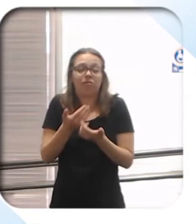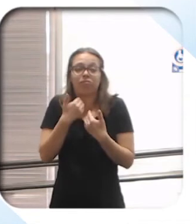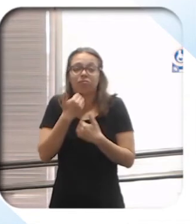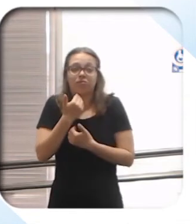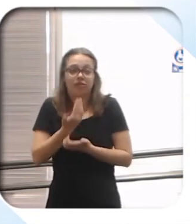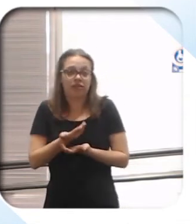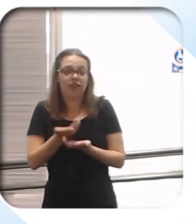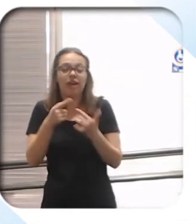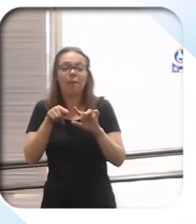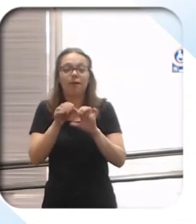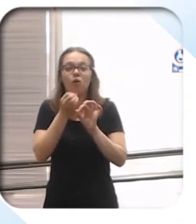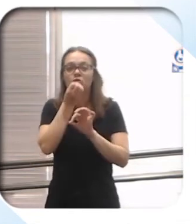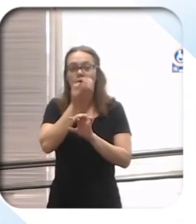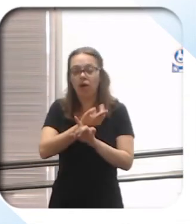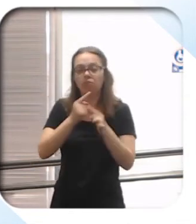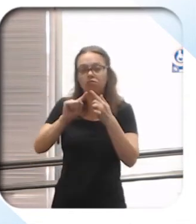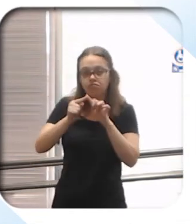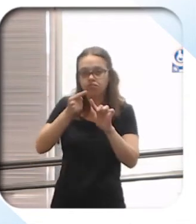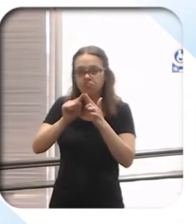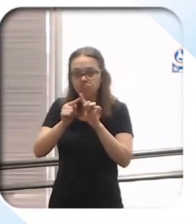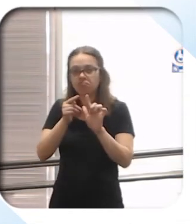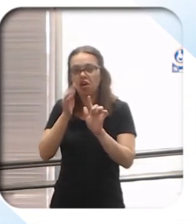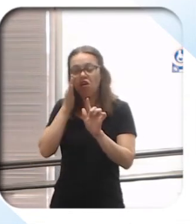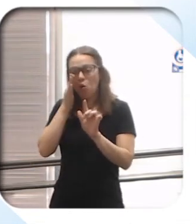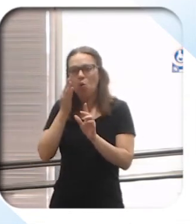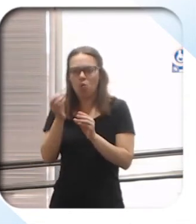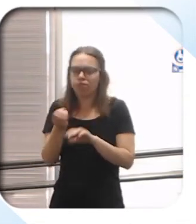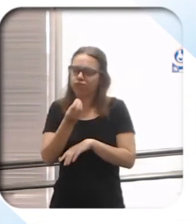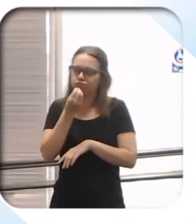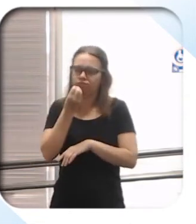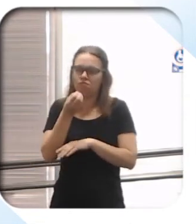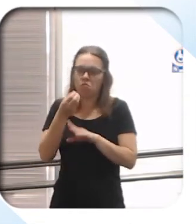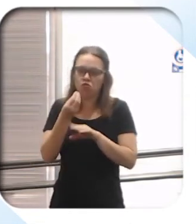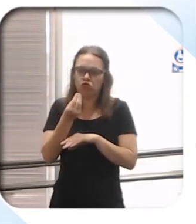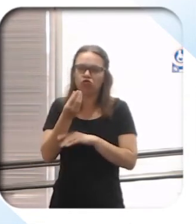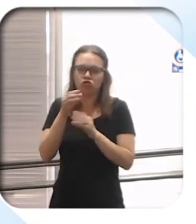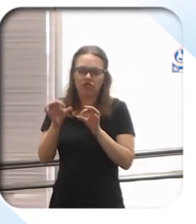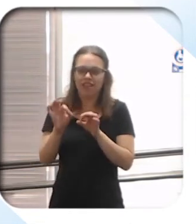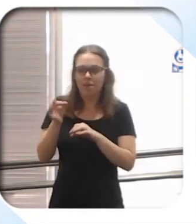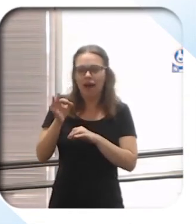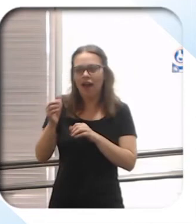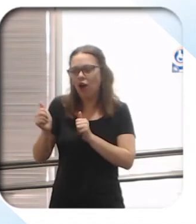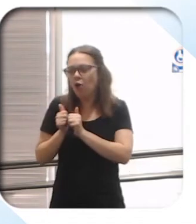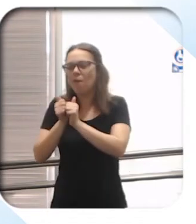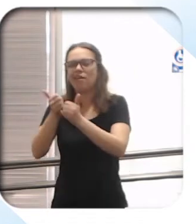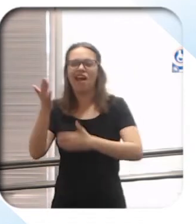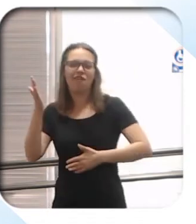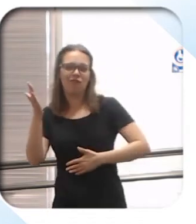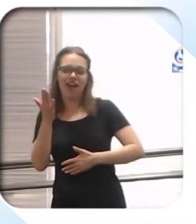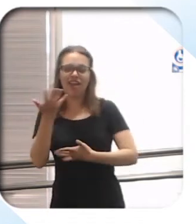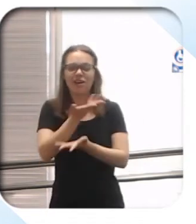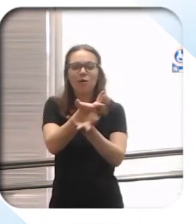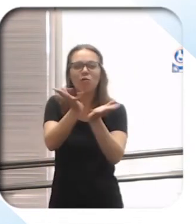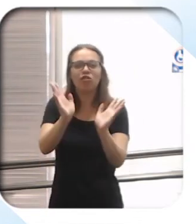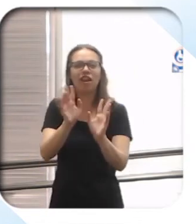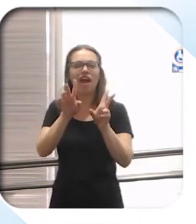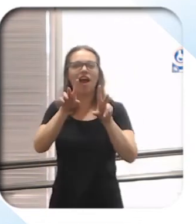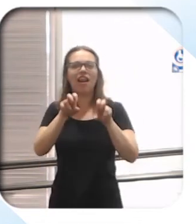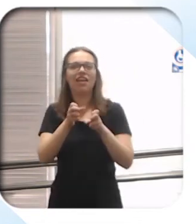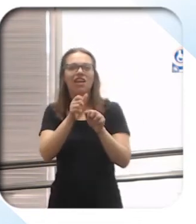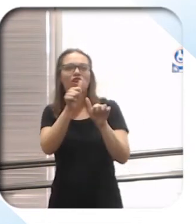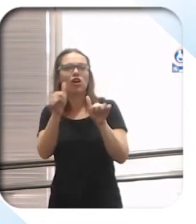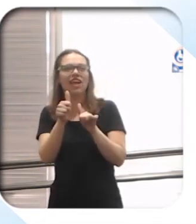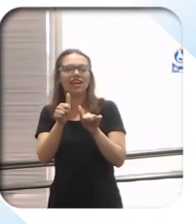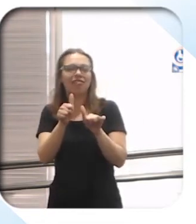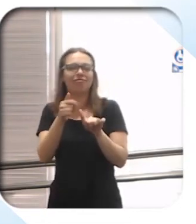Pero cuando se ha logrado un buen vínculo, muchos hermanos logran llevarlos a los bailes, acompañarlos, mostrarles lo que es su